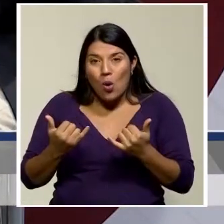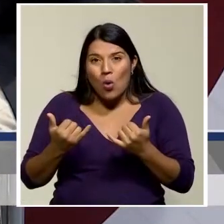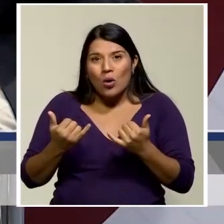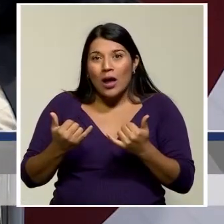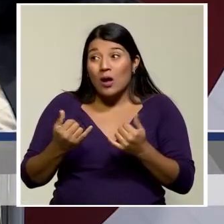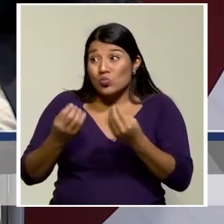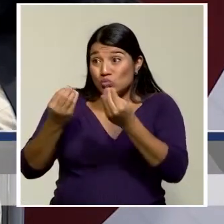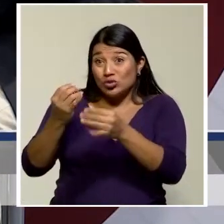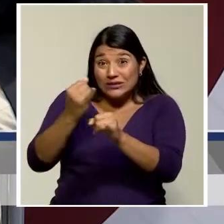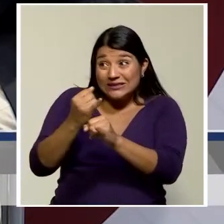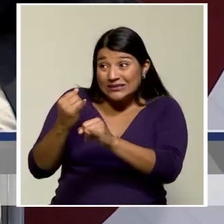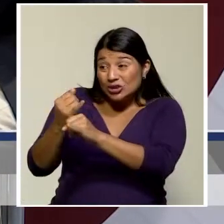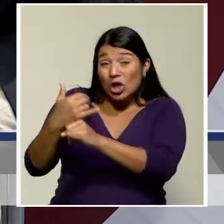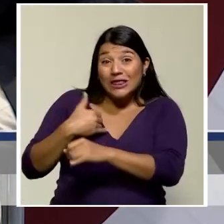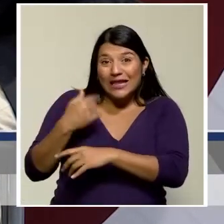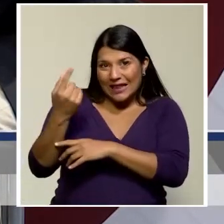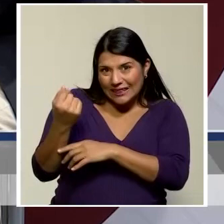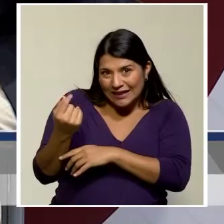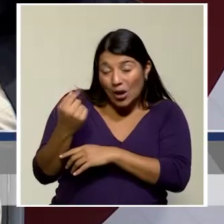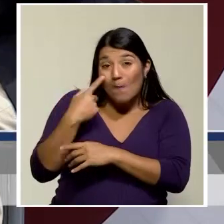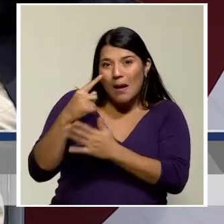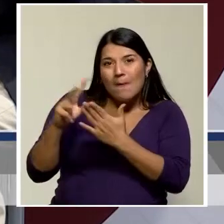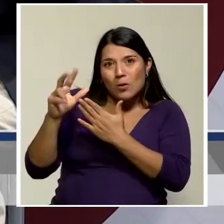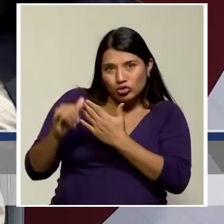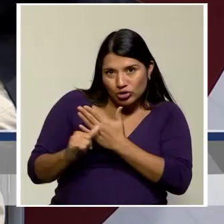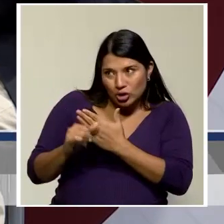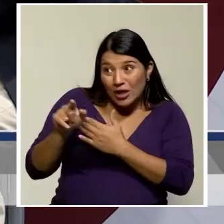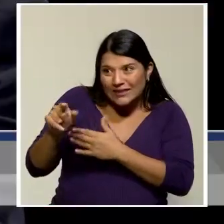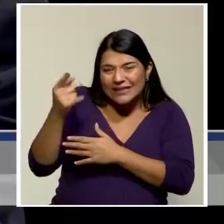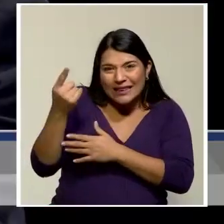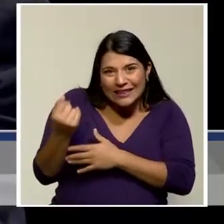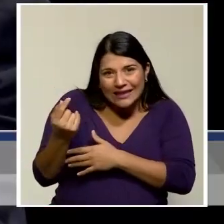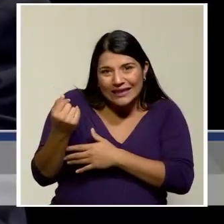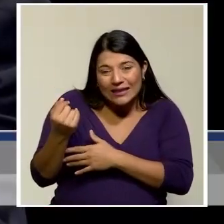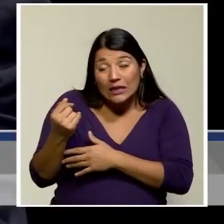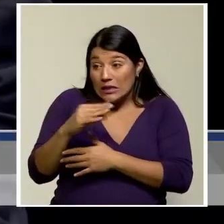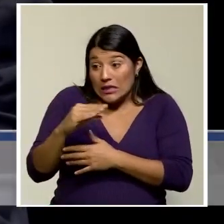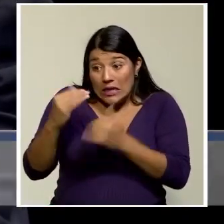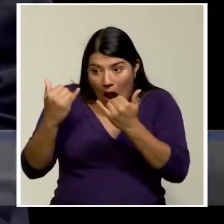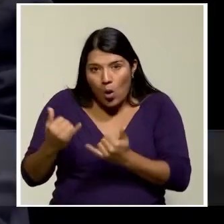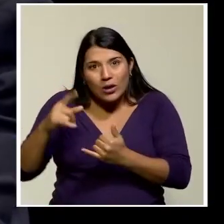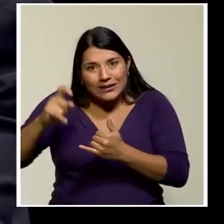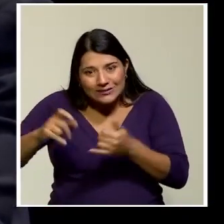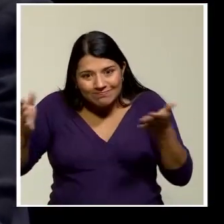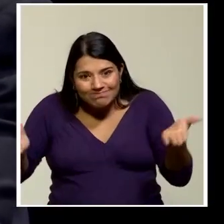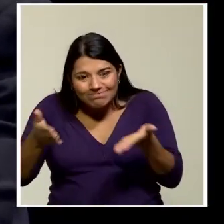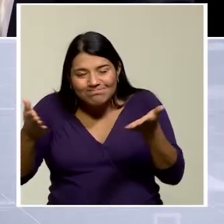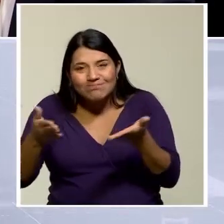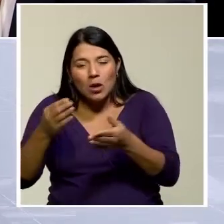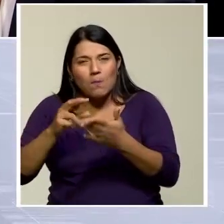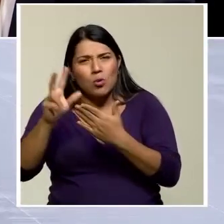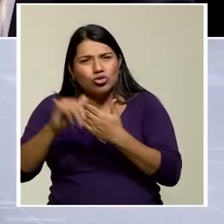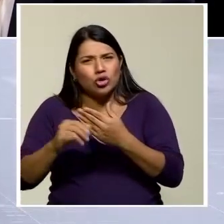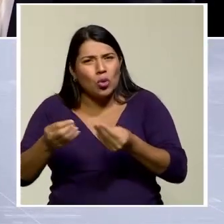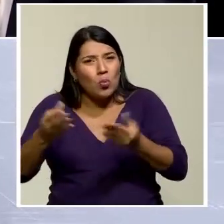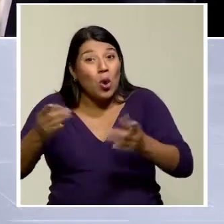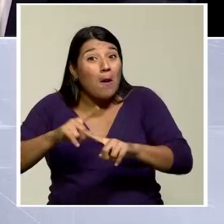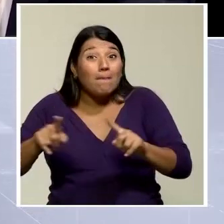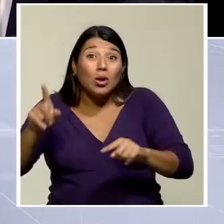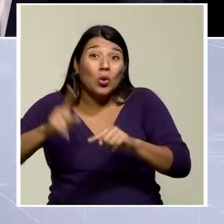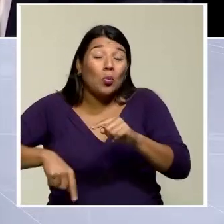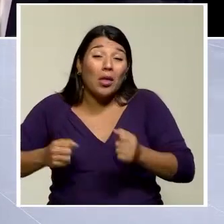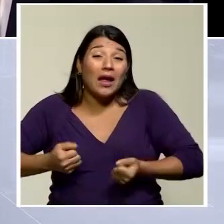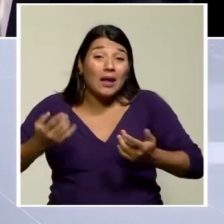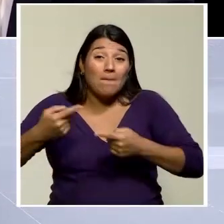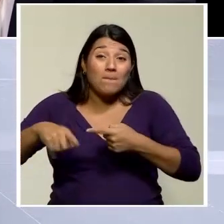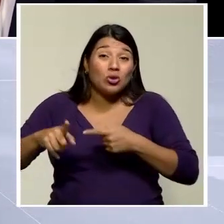hay instituciones que tienen plata que es para obra, que se necesita promover la obra pública si queremos reactivar la economía, que no van a poder gastarla el próximo